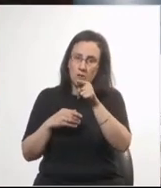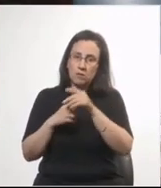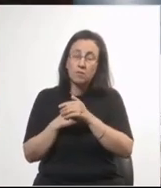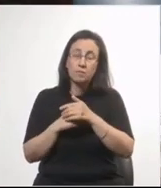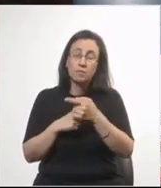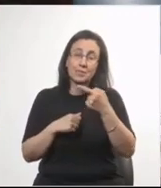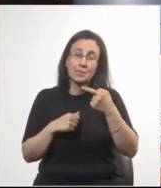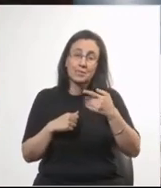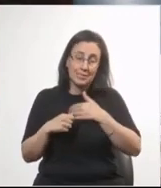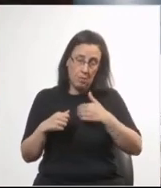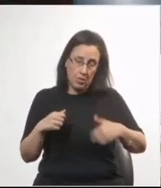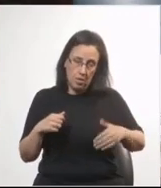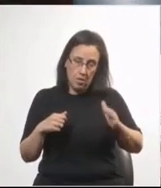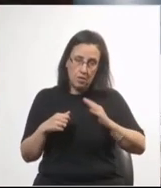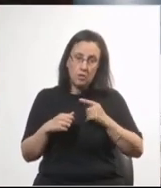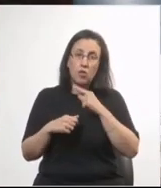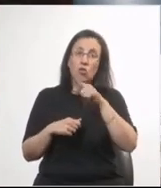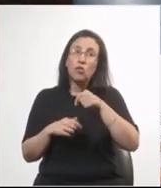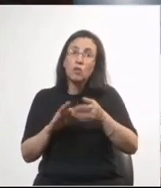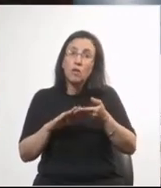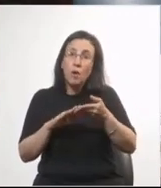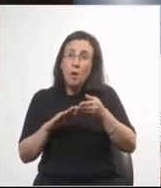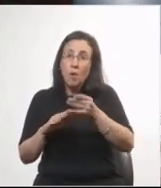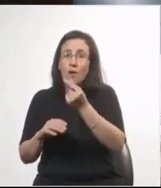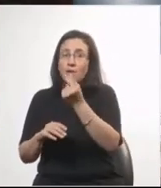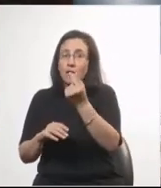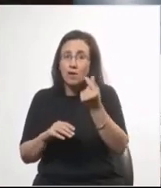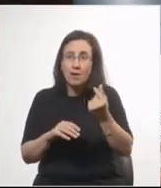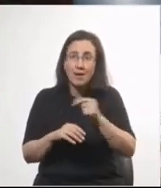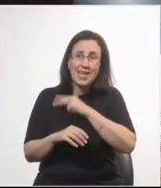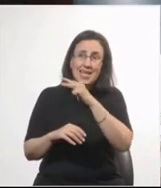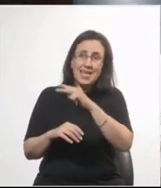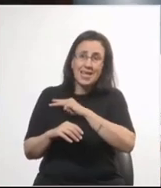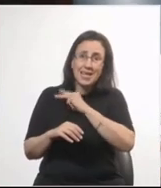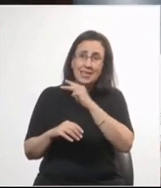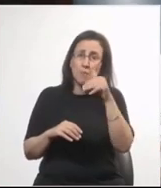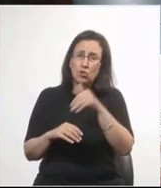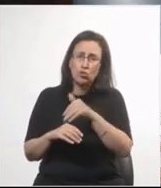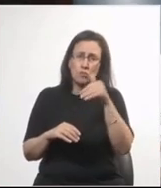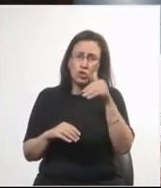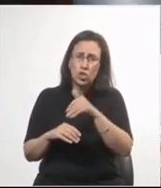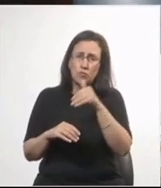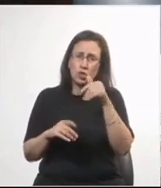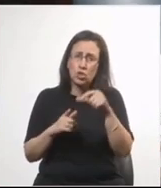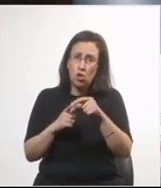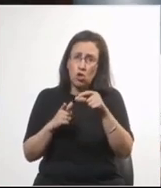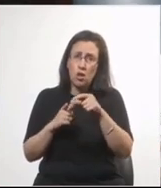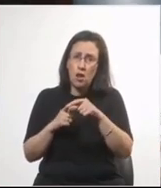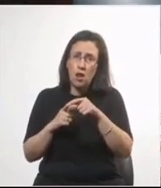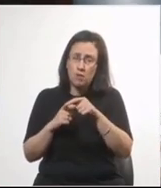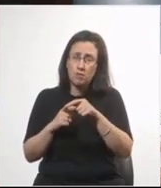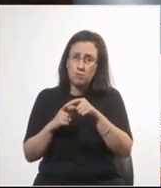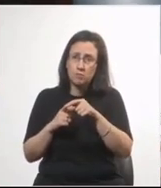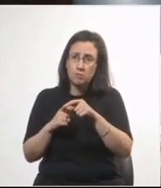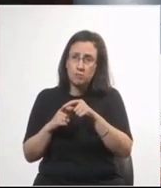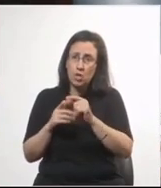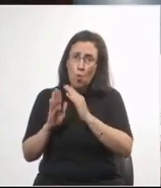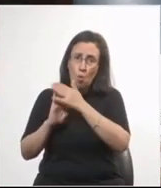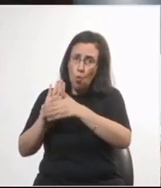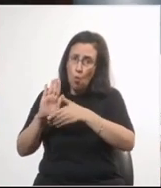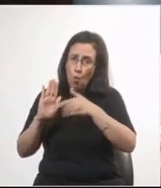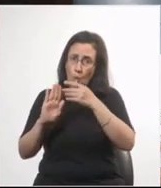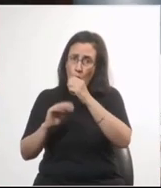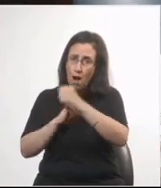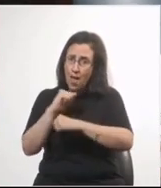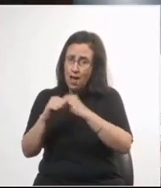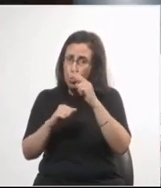señora presidenta, es ¿dónde ha ido a parar esa riqueza de miles de millones de dólares más que se ha generado en el país en el